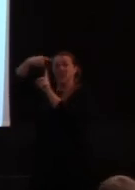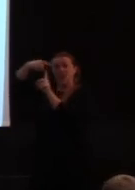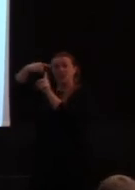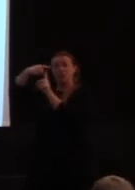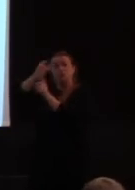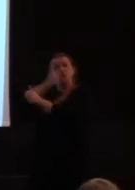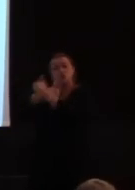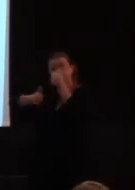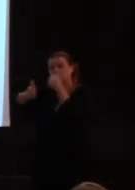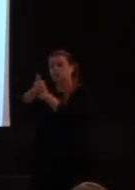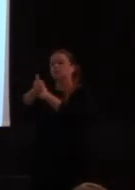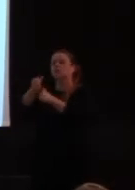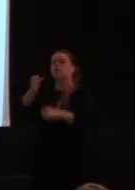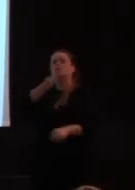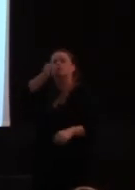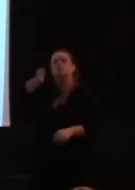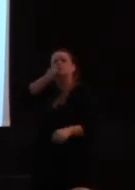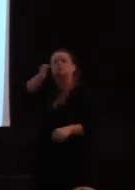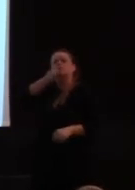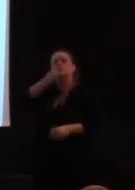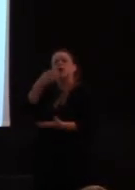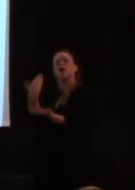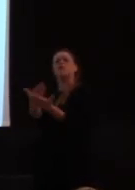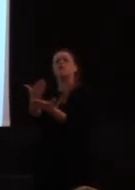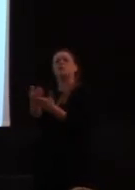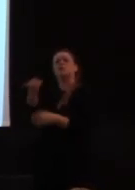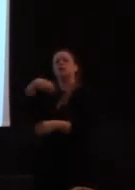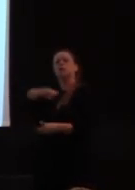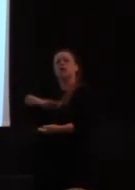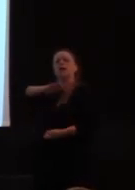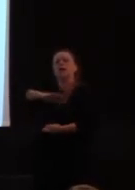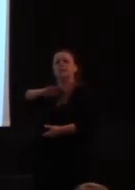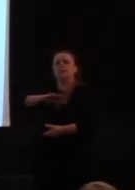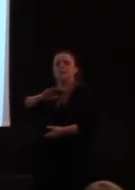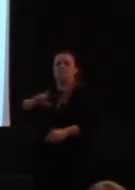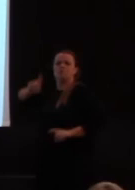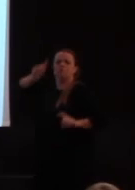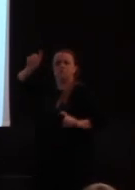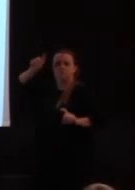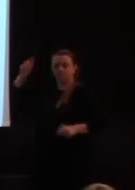manera como dar muestras de nuestra competencia también académica, ¿no?